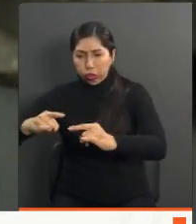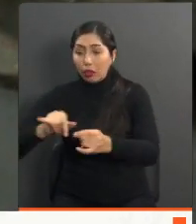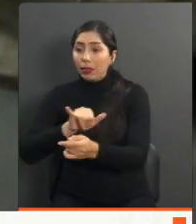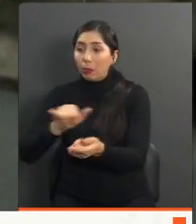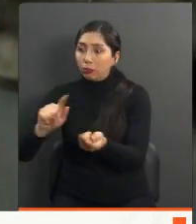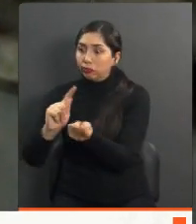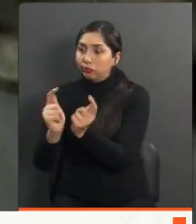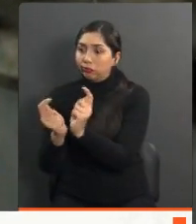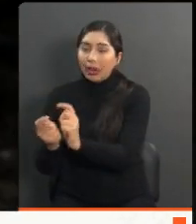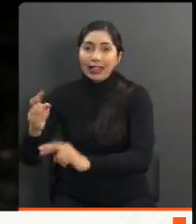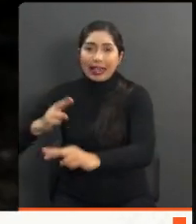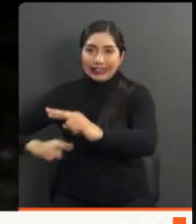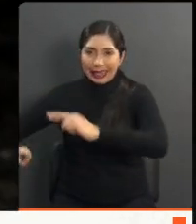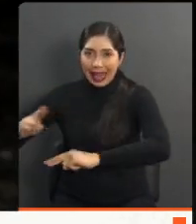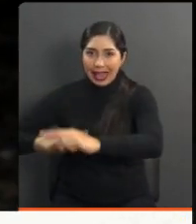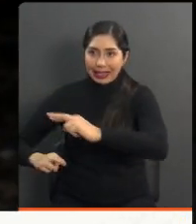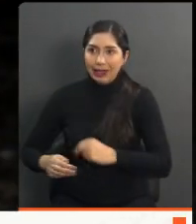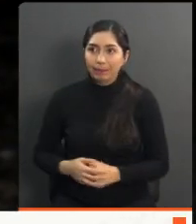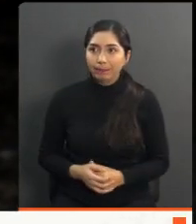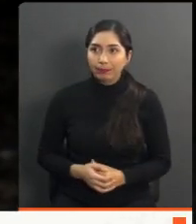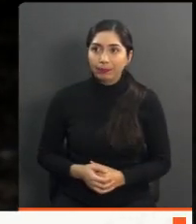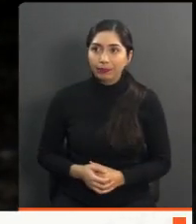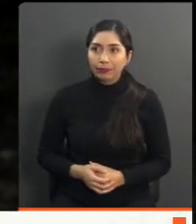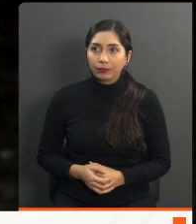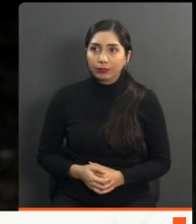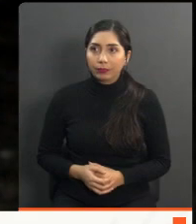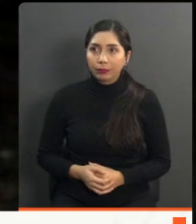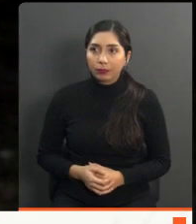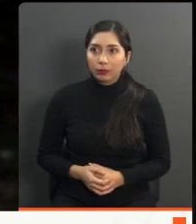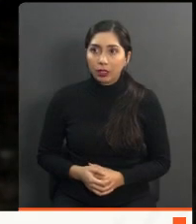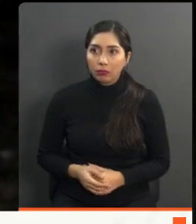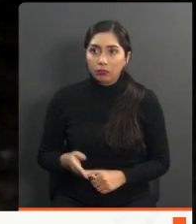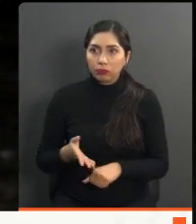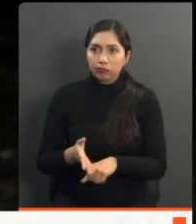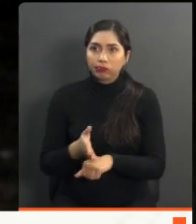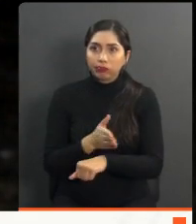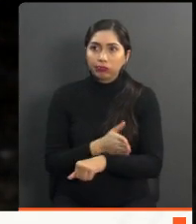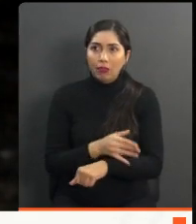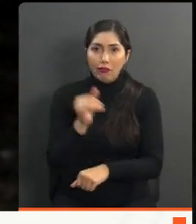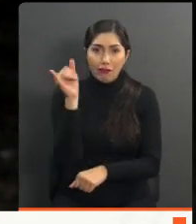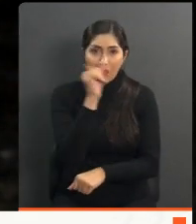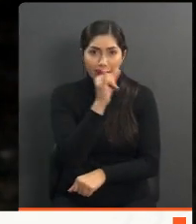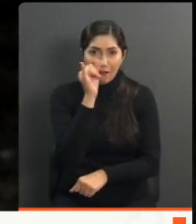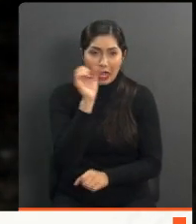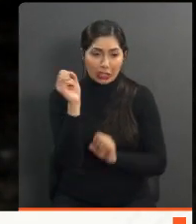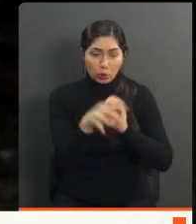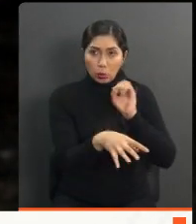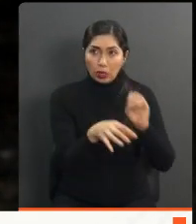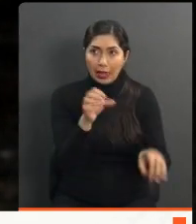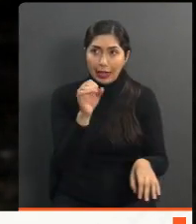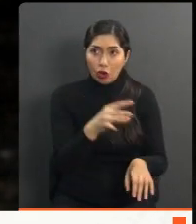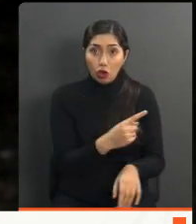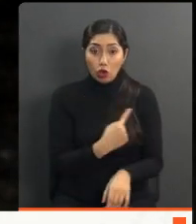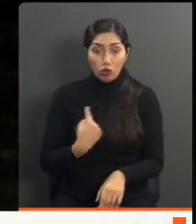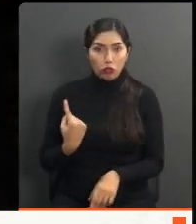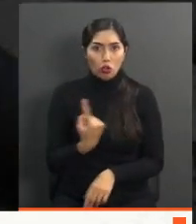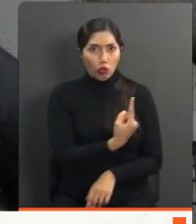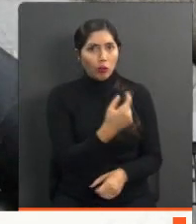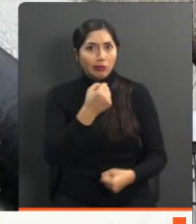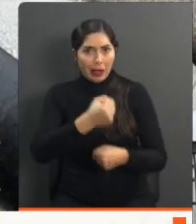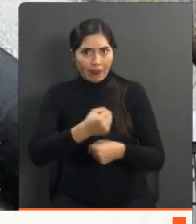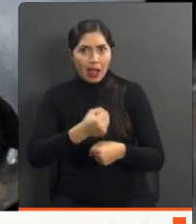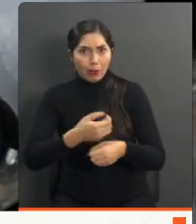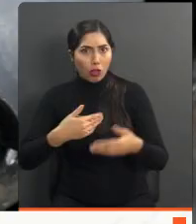no compartimos díaz en cuanto a ligera como de los basureros como ministradas que hay acá en tierra los formas somos los que hacemos la bengala en el mar